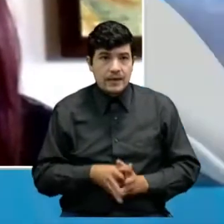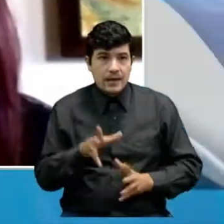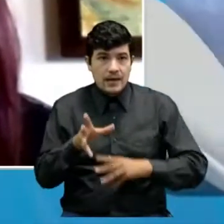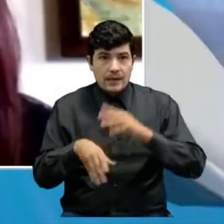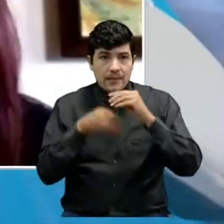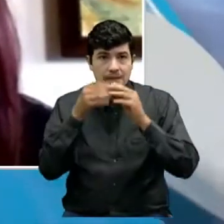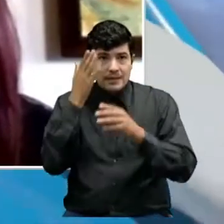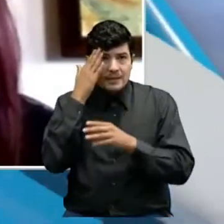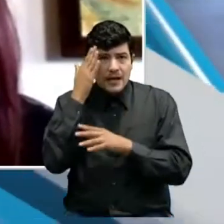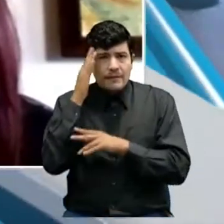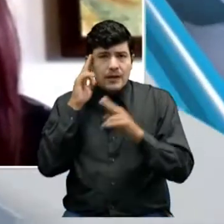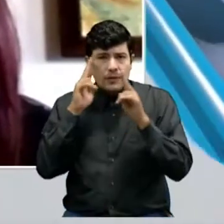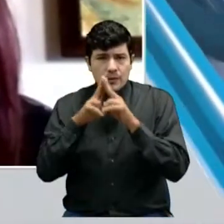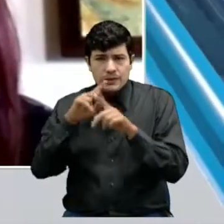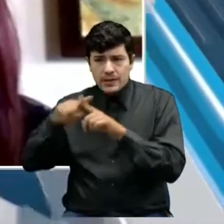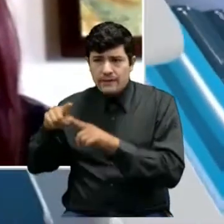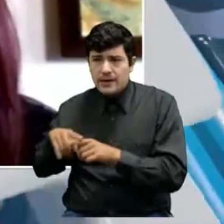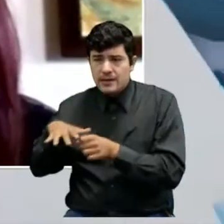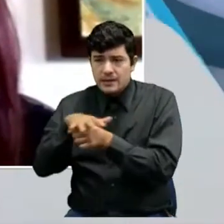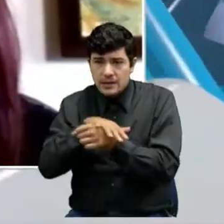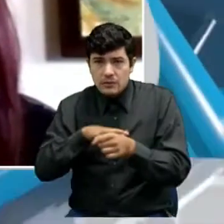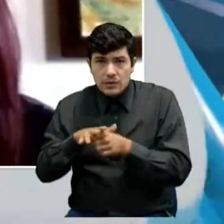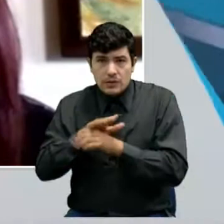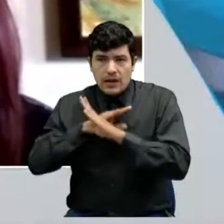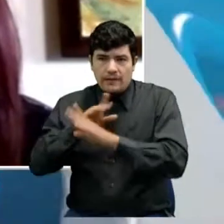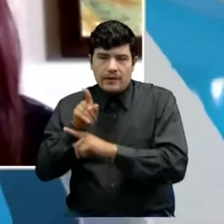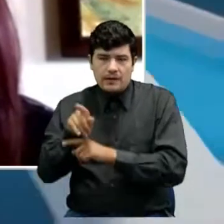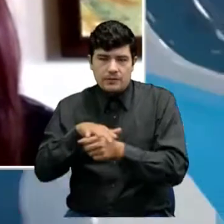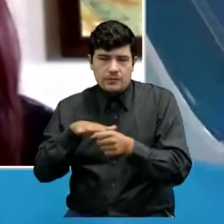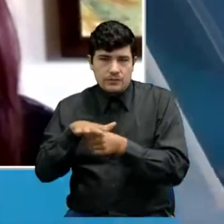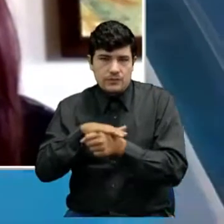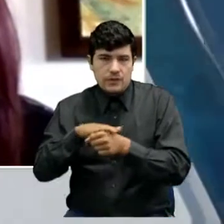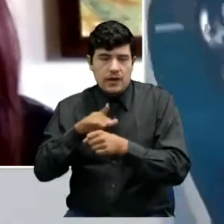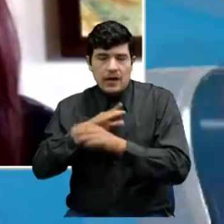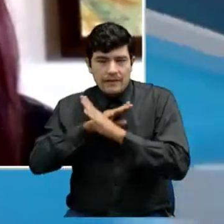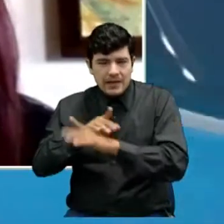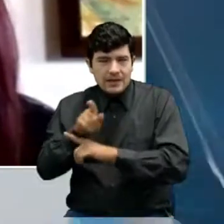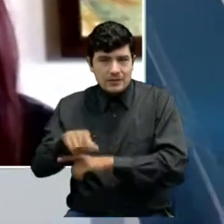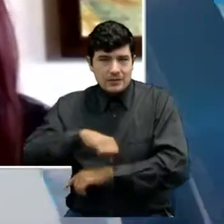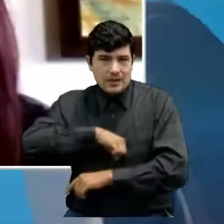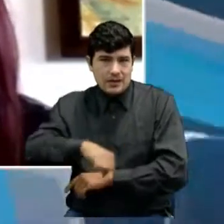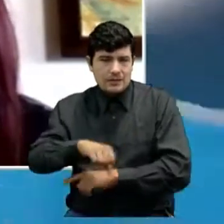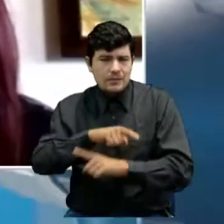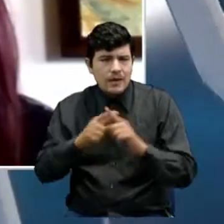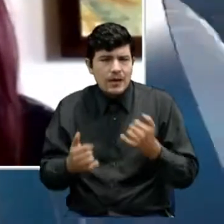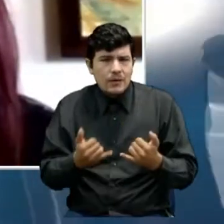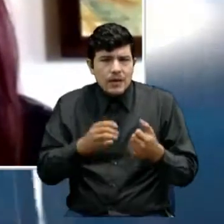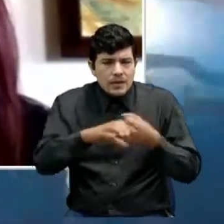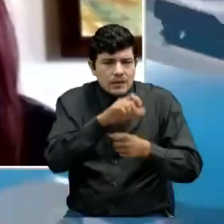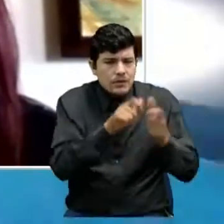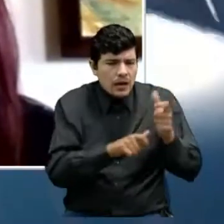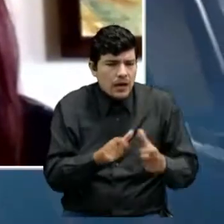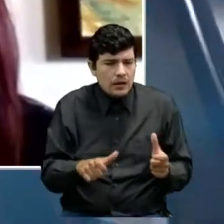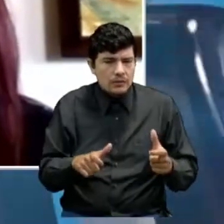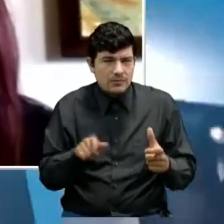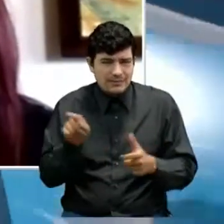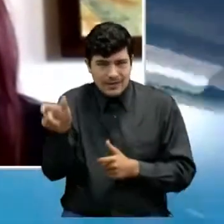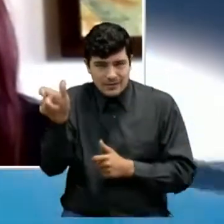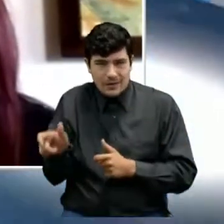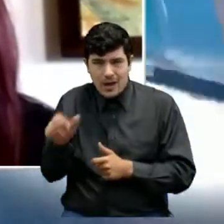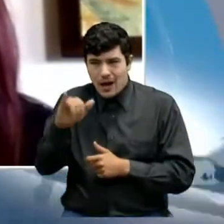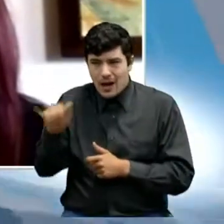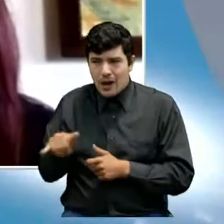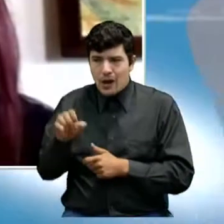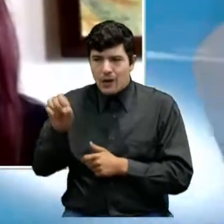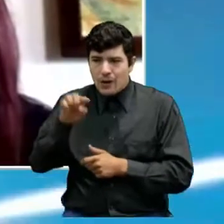cuenta las situaciones que estamos viviendo, se niegue este derecho. ¿Qué es lo que tiene que hacer el ciudadano, personas como don José,